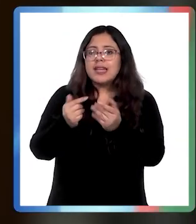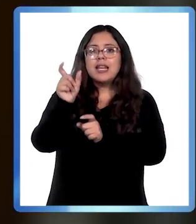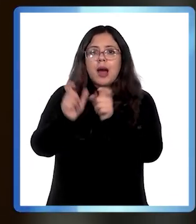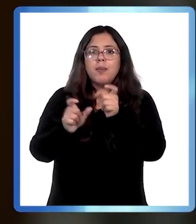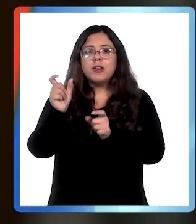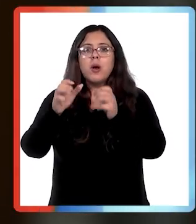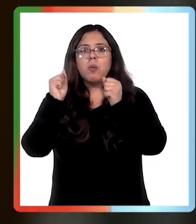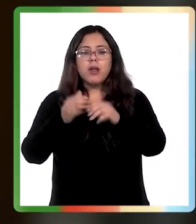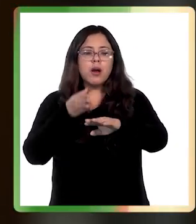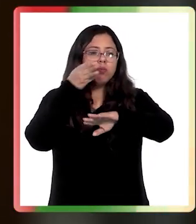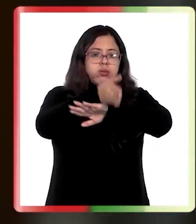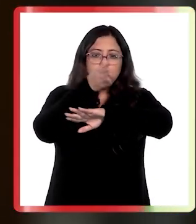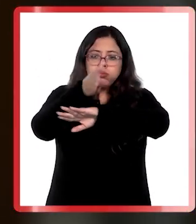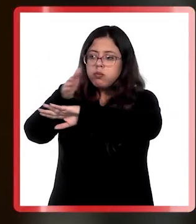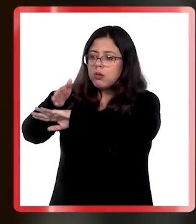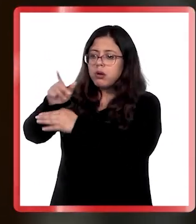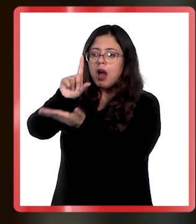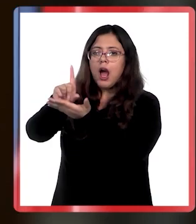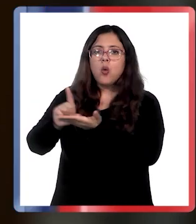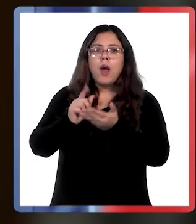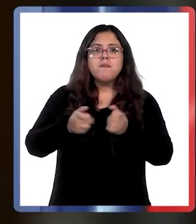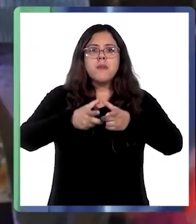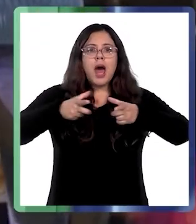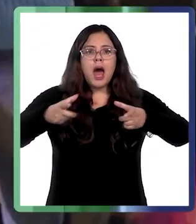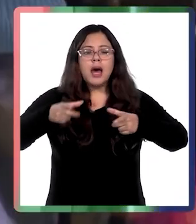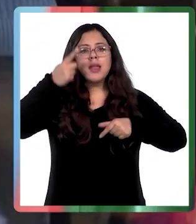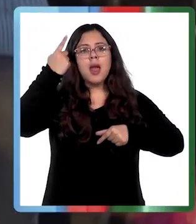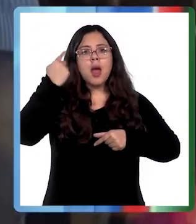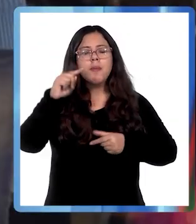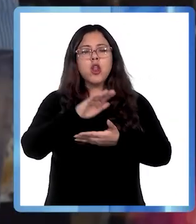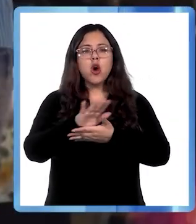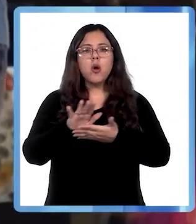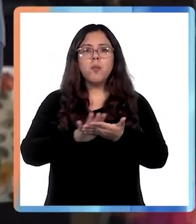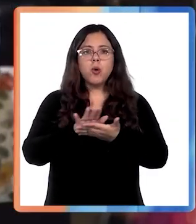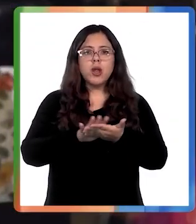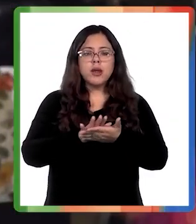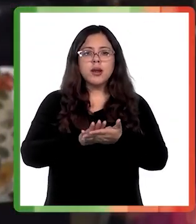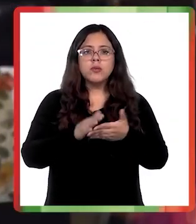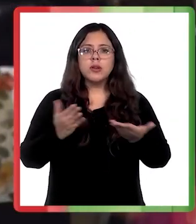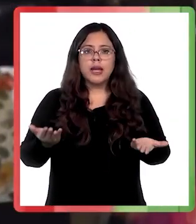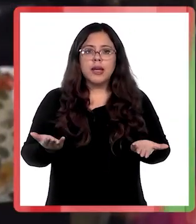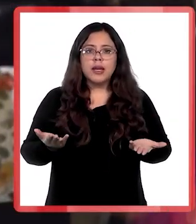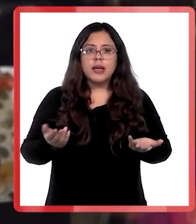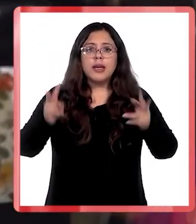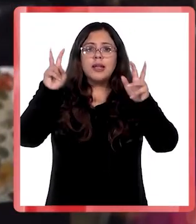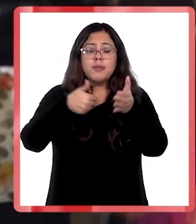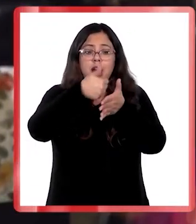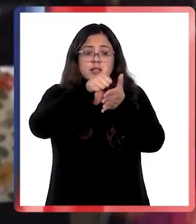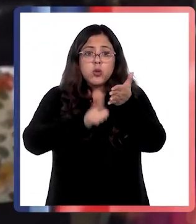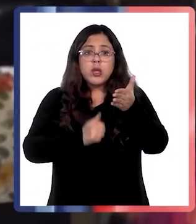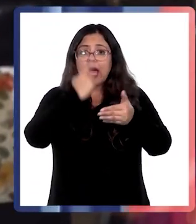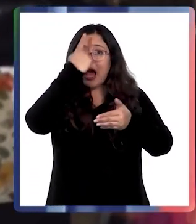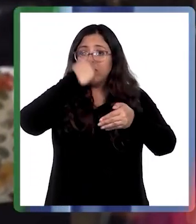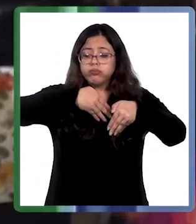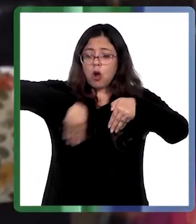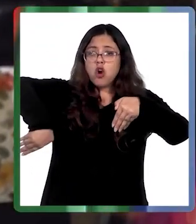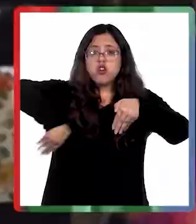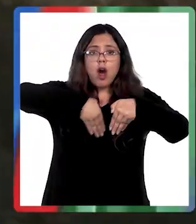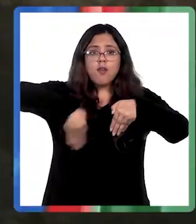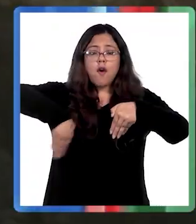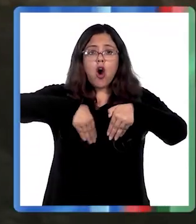oncológicos más grandes. Pero, por ejemplo, ya ahora la cirugía robótica ya